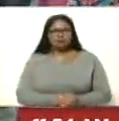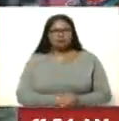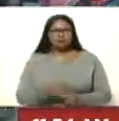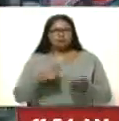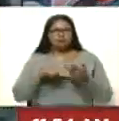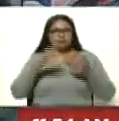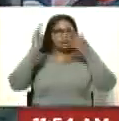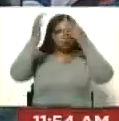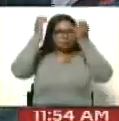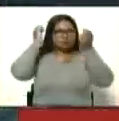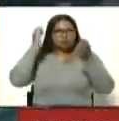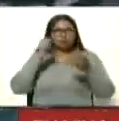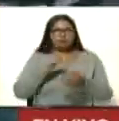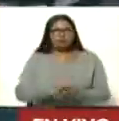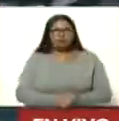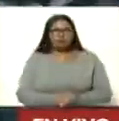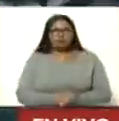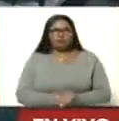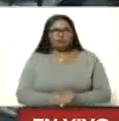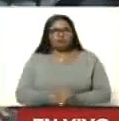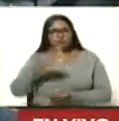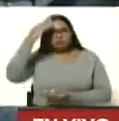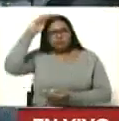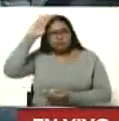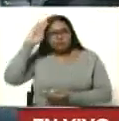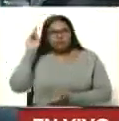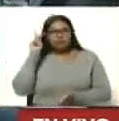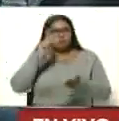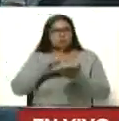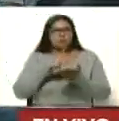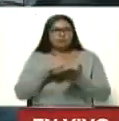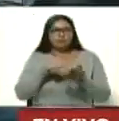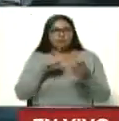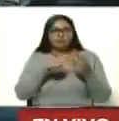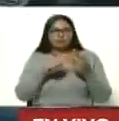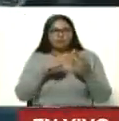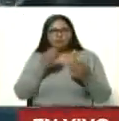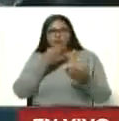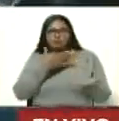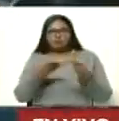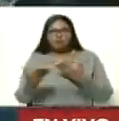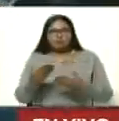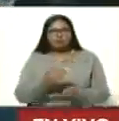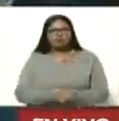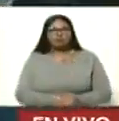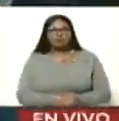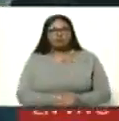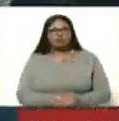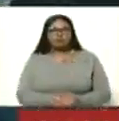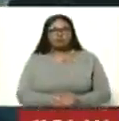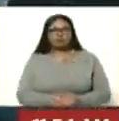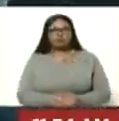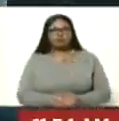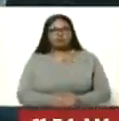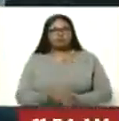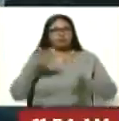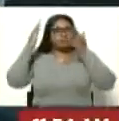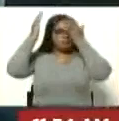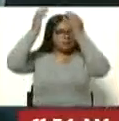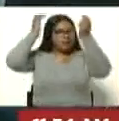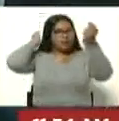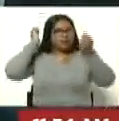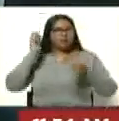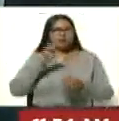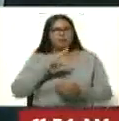Excelentísimo embajador de la República de Cuba, camarada hermano Dagoberto, bienvenido Dagoberto Rodríguez. Excelentísimo embajador de